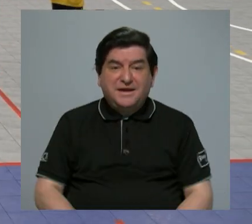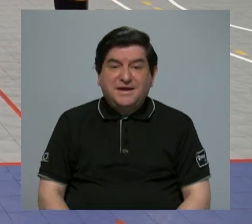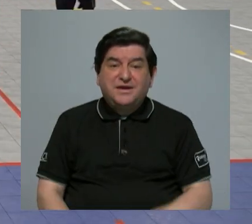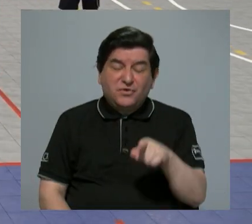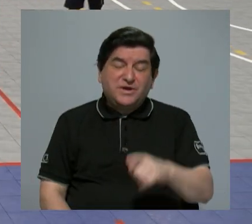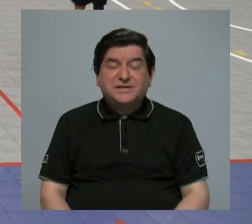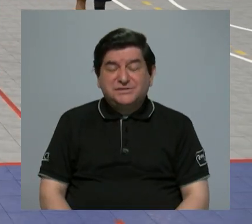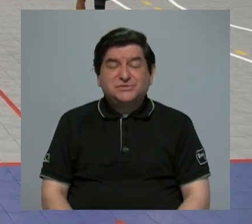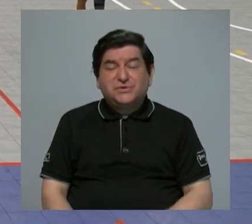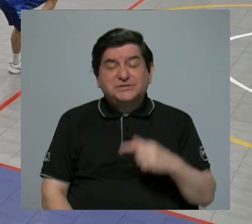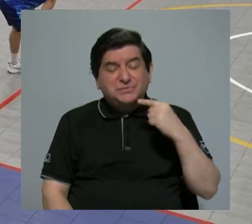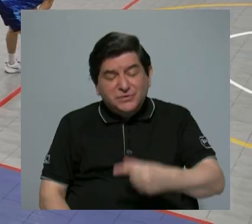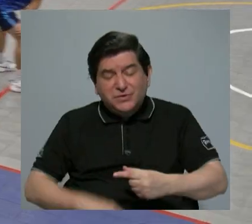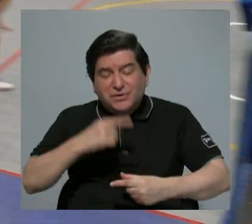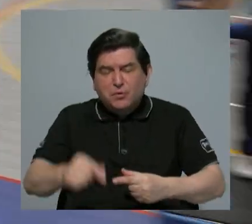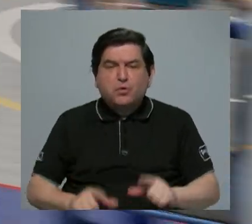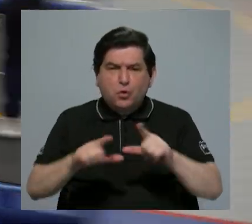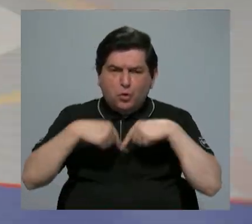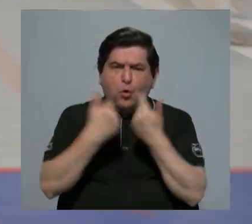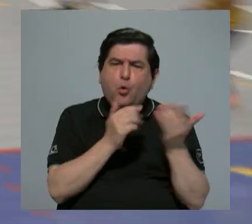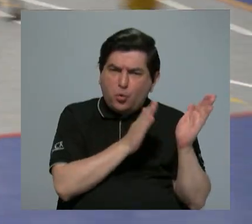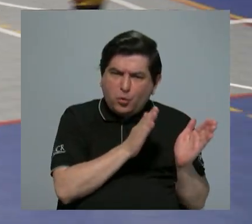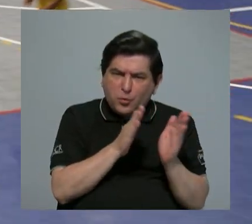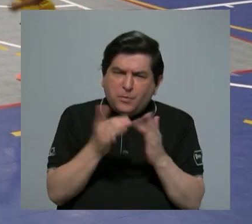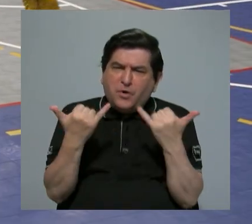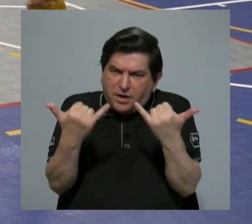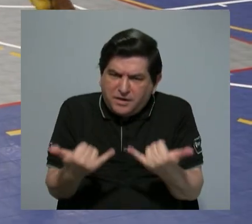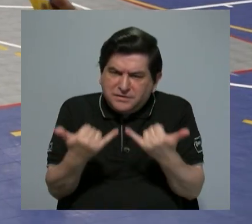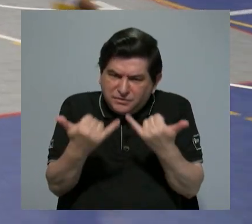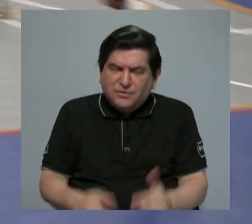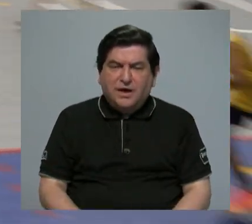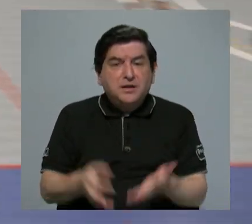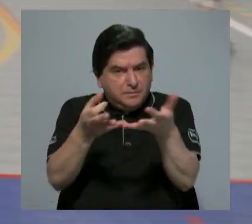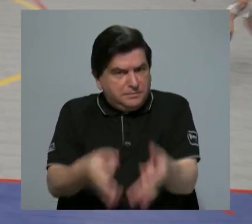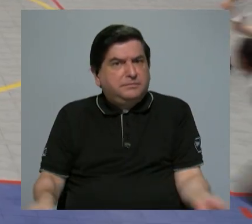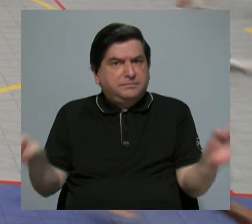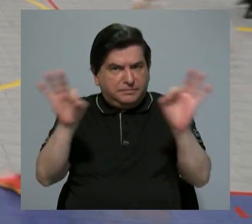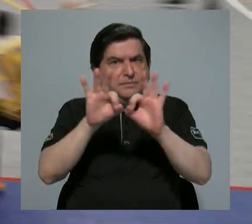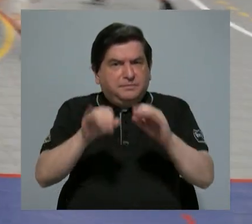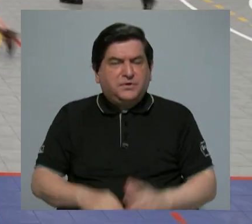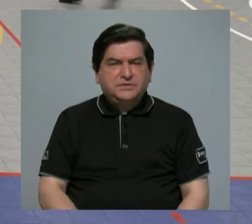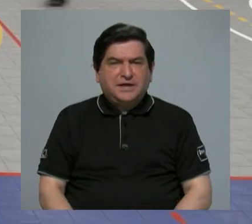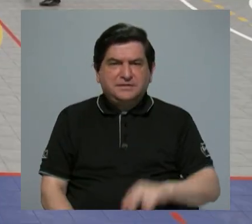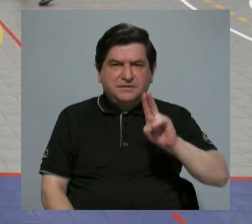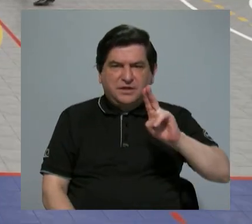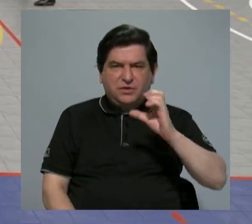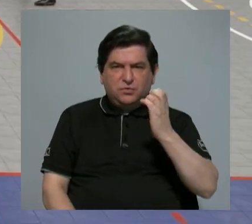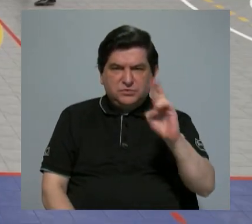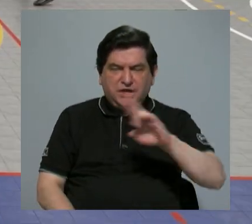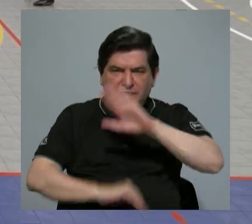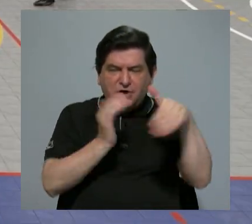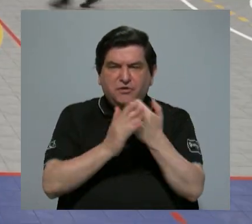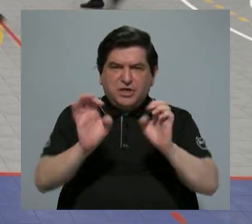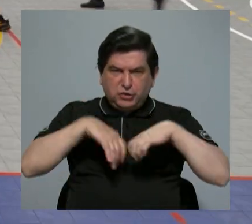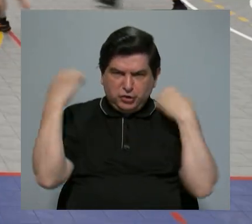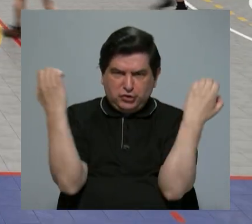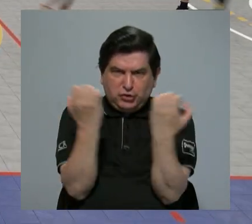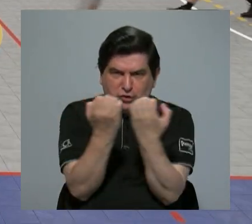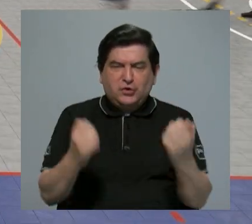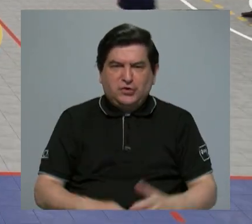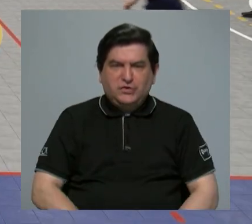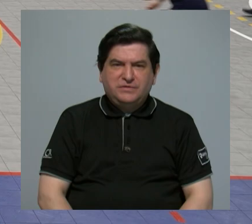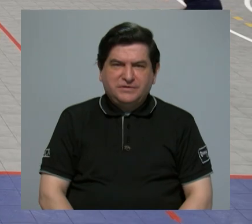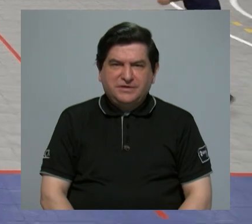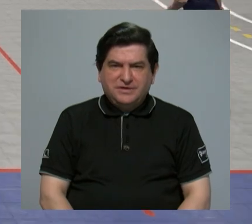lleva partido a partido, ¿verdad? Es un grupo en formación también, por supuesto, que eso es importante, ¿no? En la UCR todos los equipos